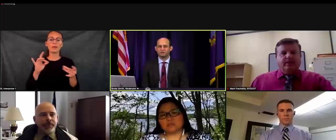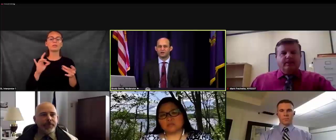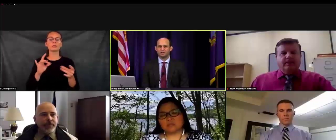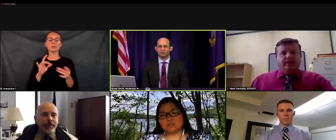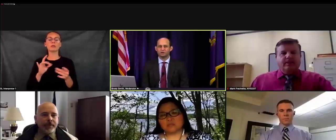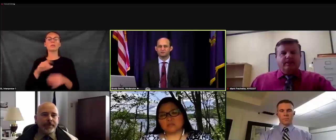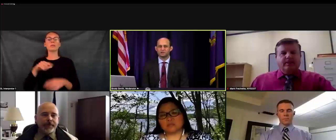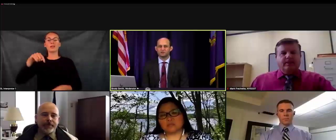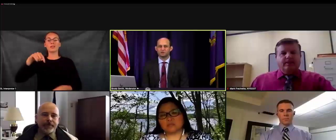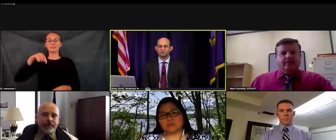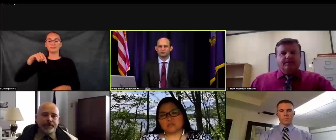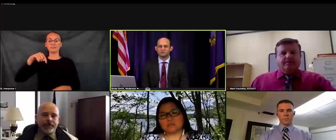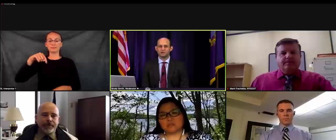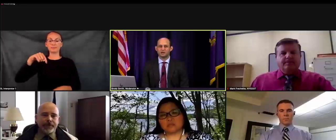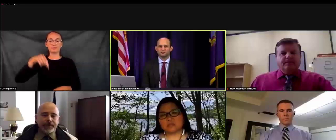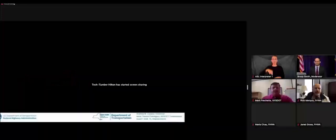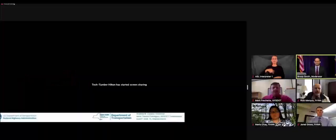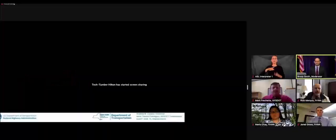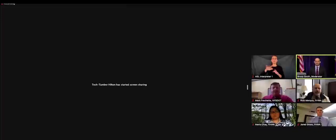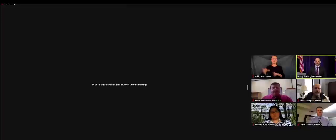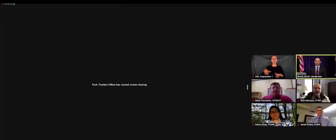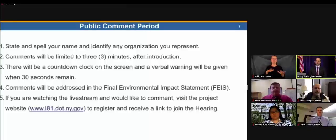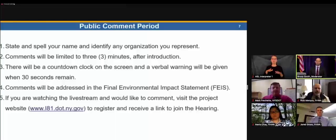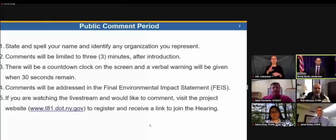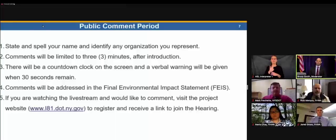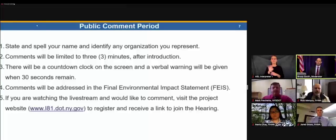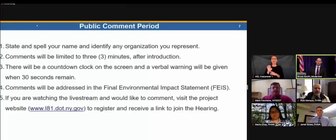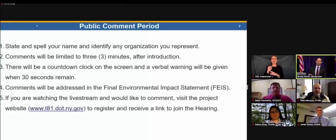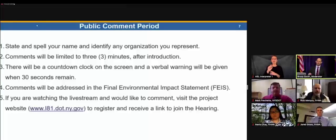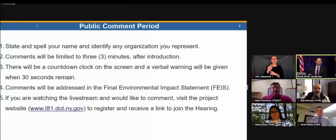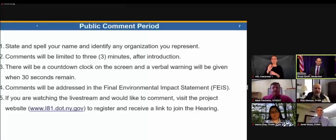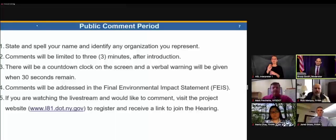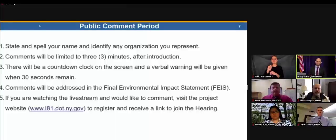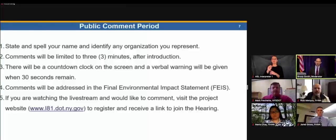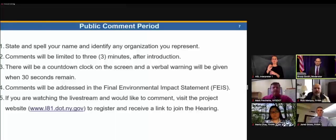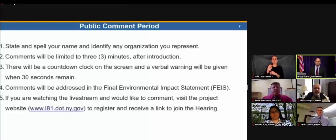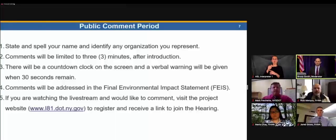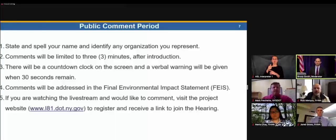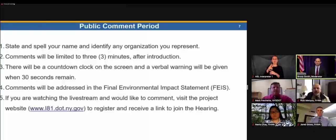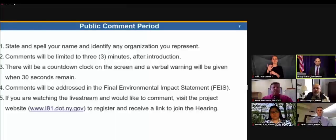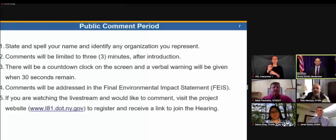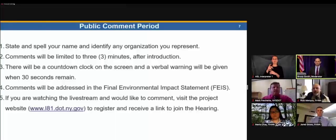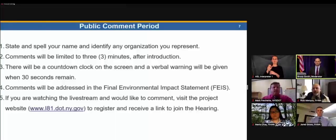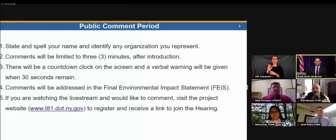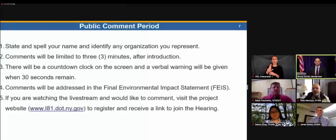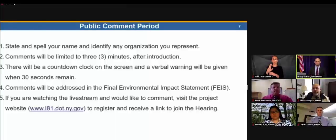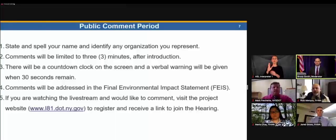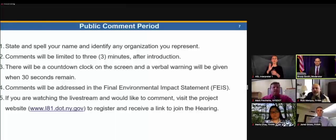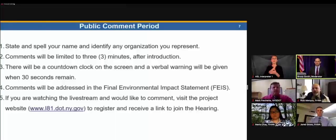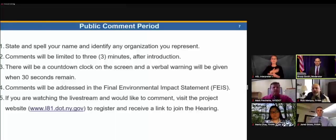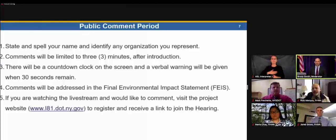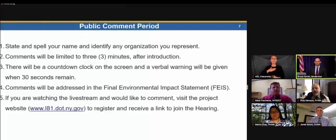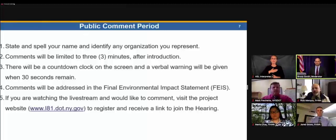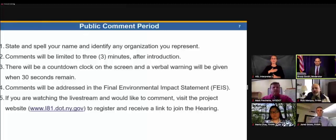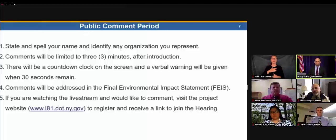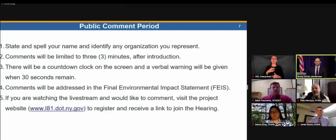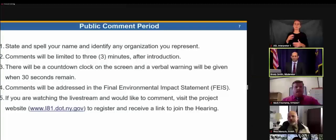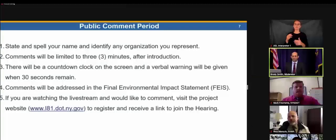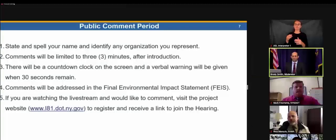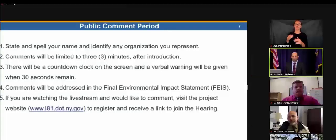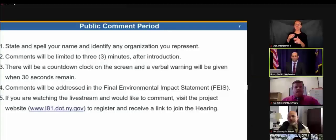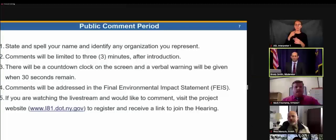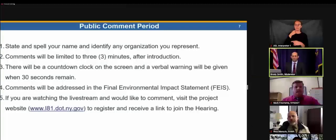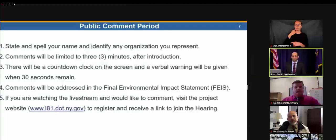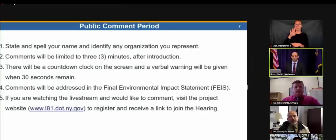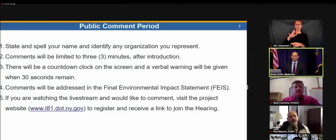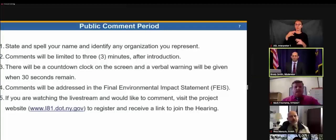graba por un taquígrafo. Entonces, por favor, diga y luego deletrea su nombre. Para asegurar que todos sean escuchados, los comentarios